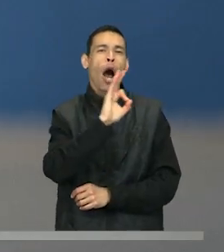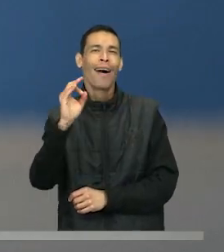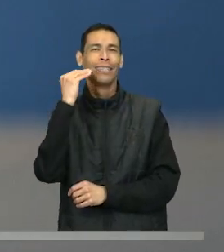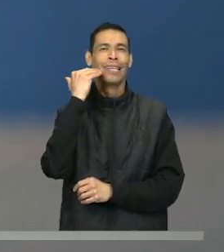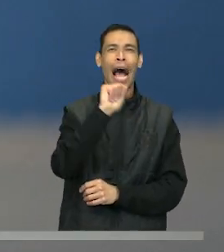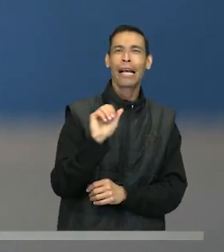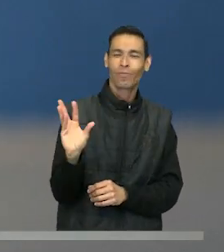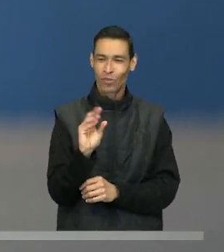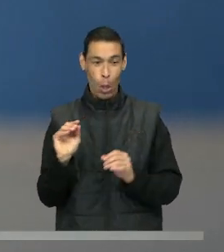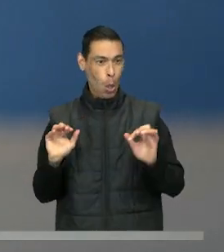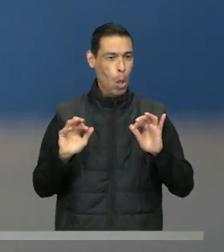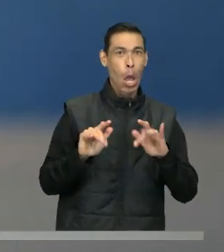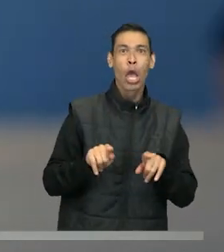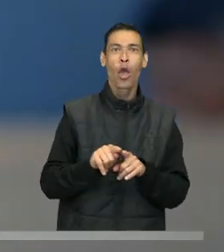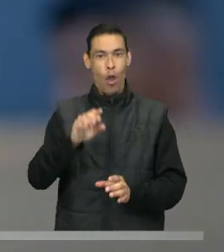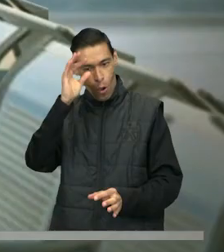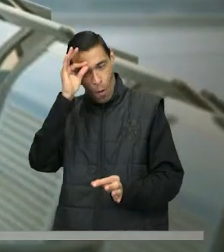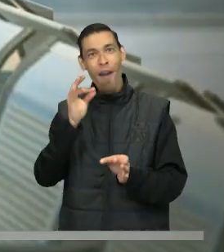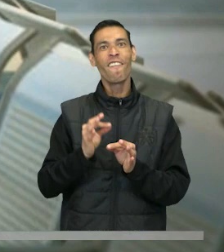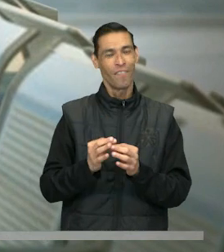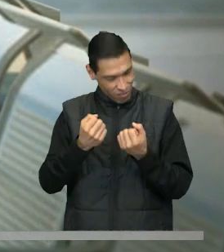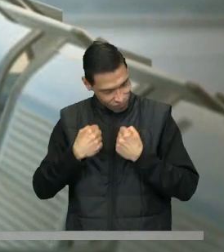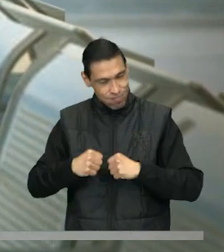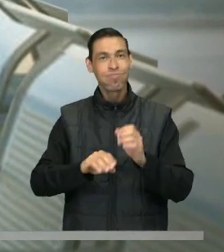de tenacidad y de fe.